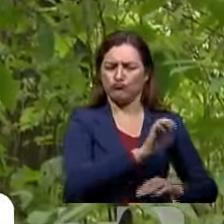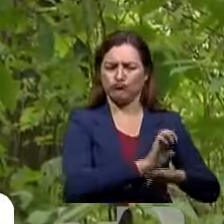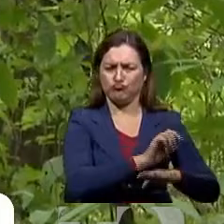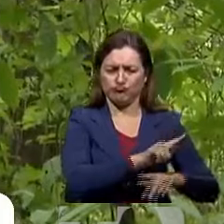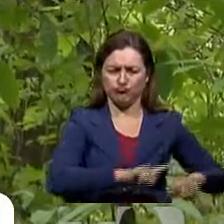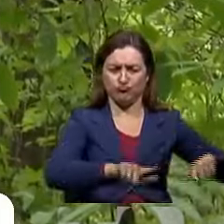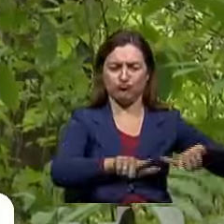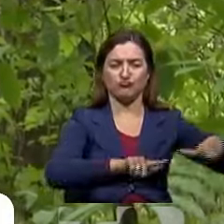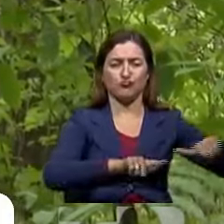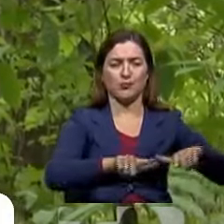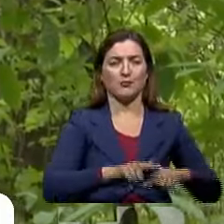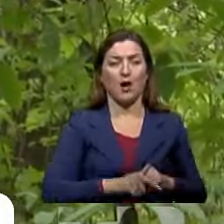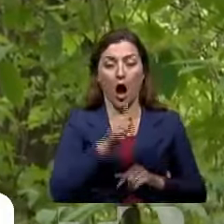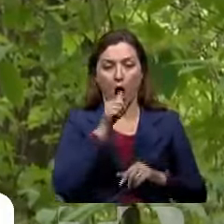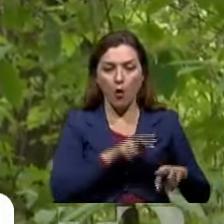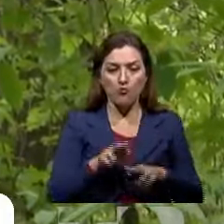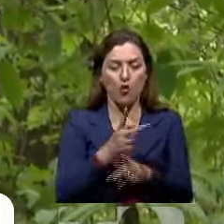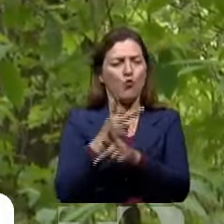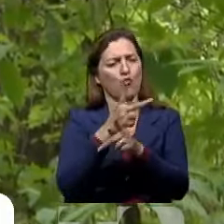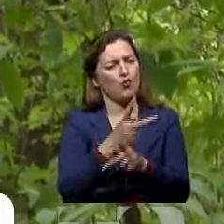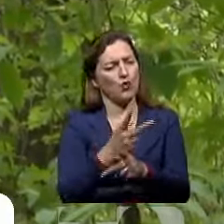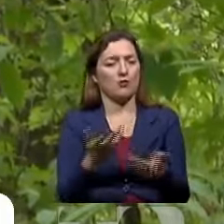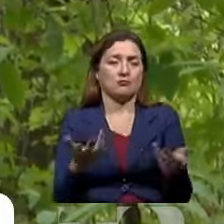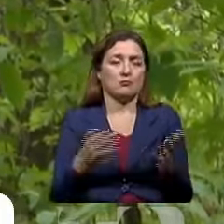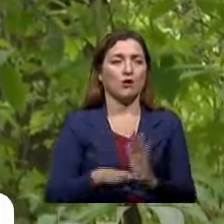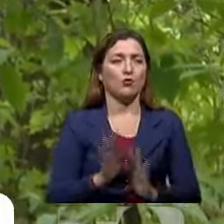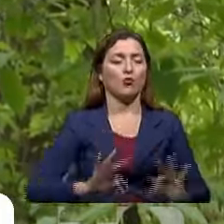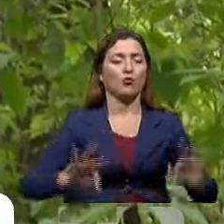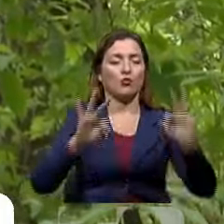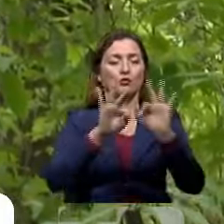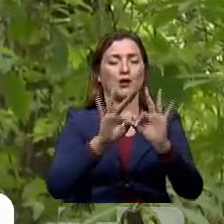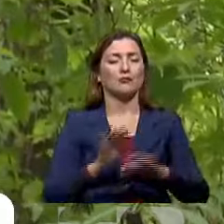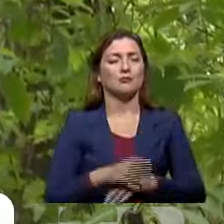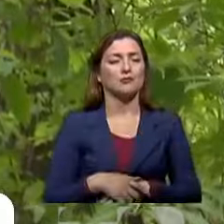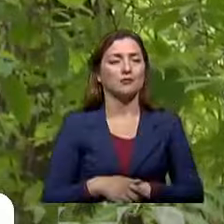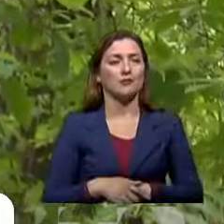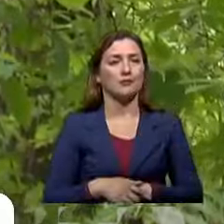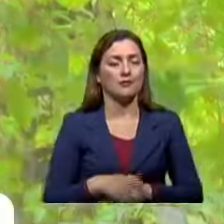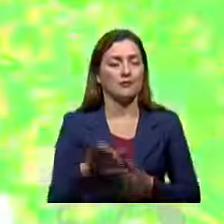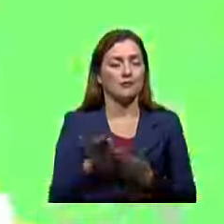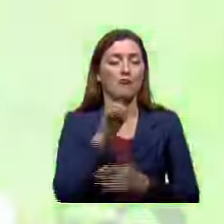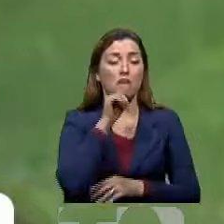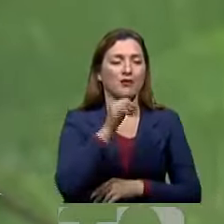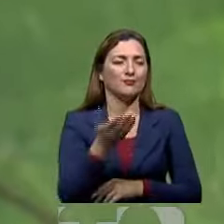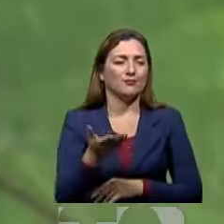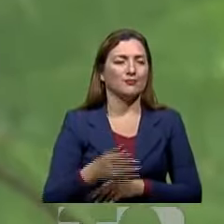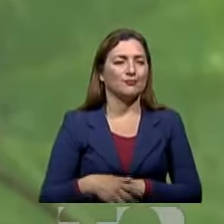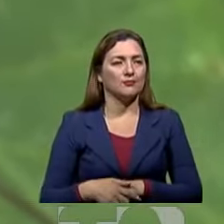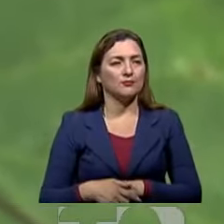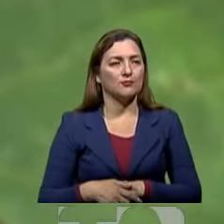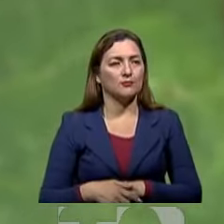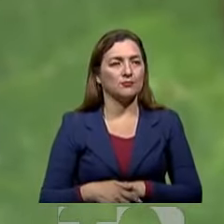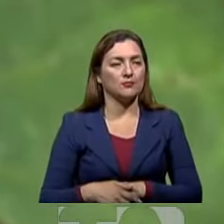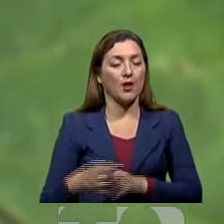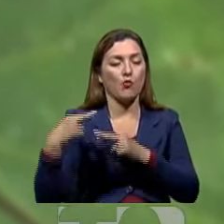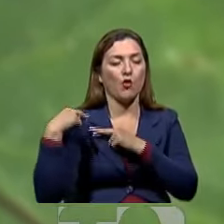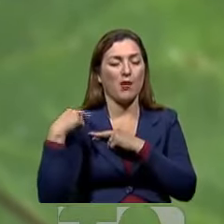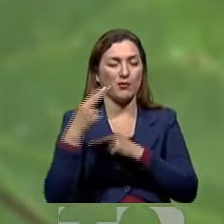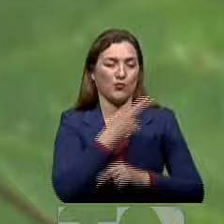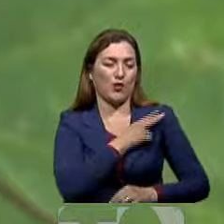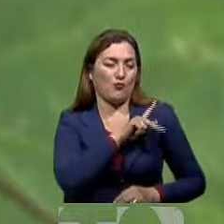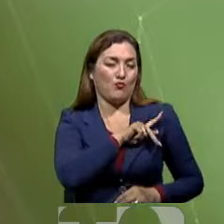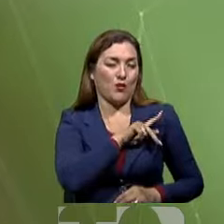retienen las fuentes hídricas, el agua, que también es importante. Ayudan a mantener estas fuentes hídricas en zonas donde hace falta. Encargados de La Espol